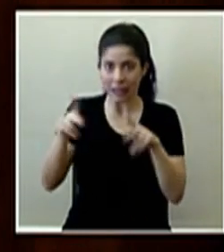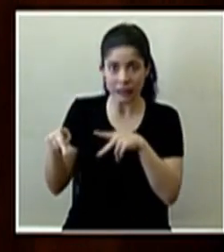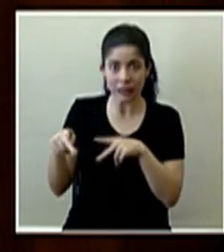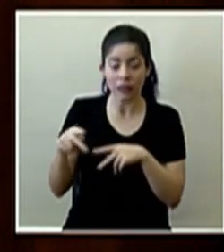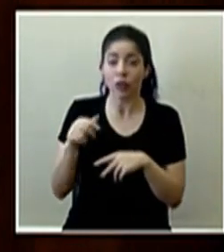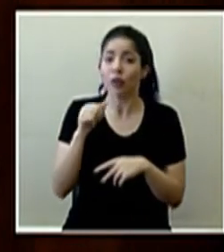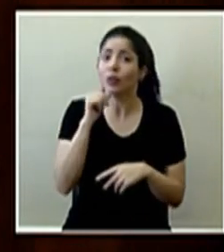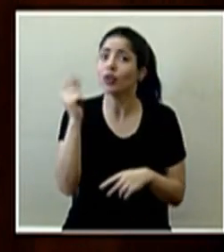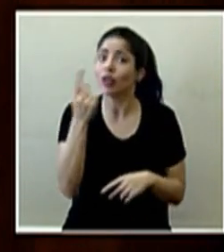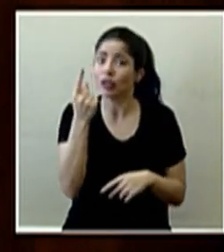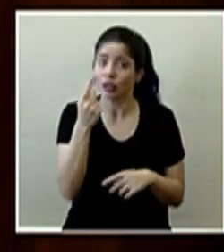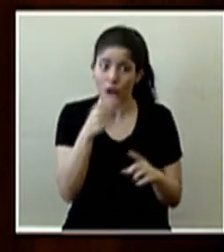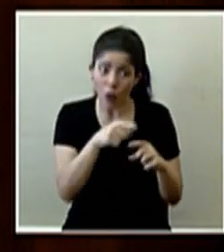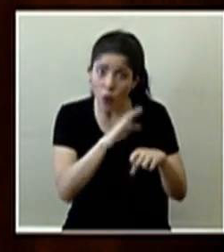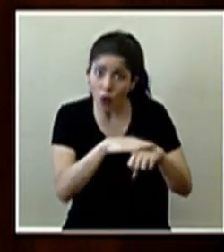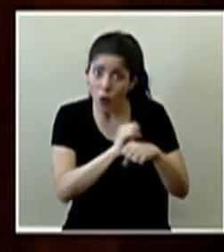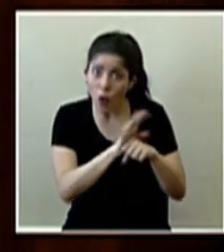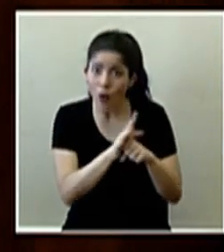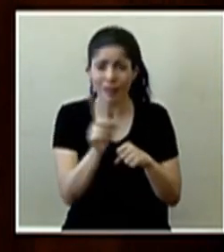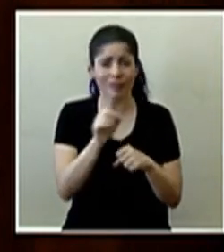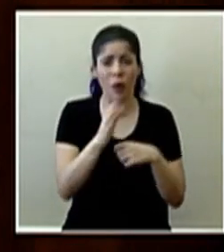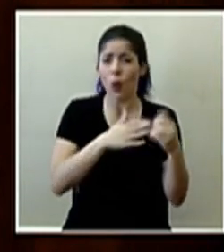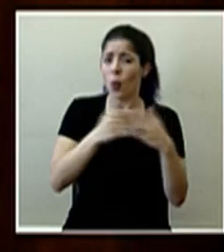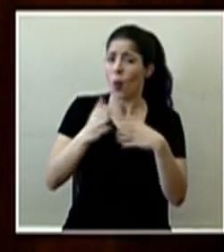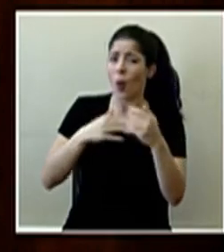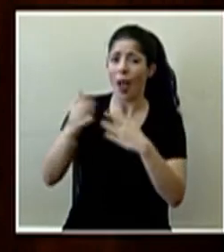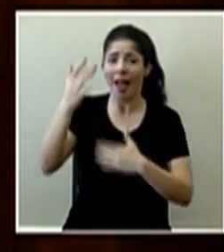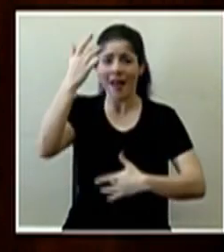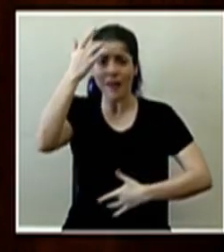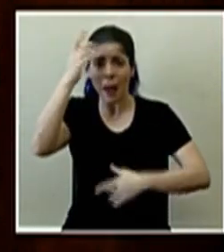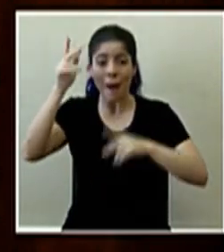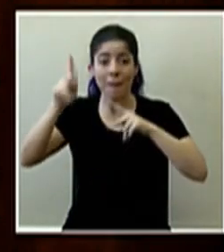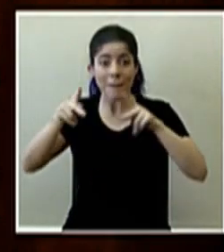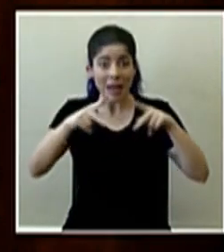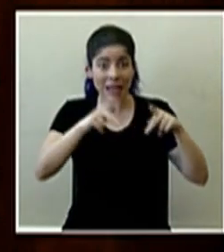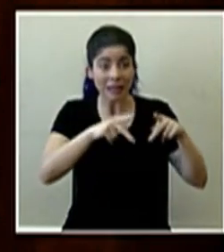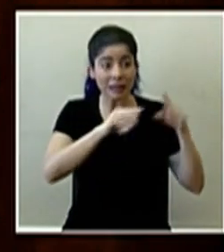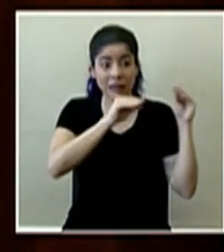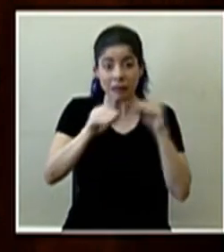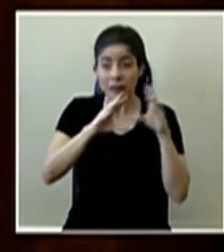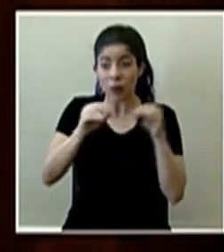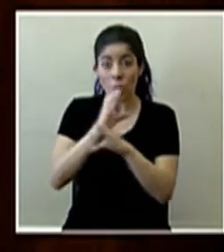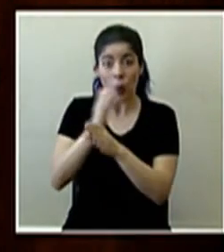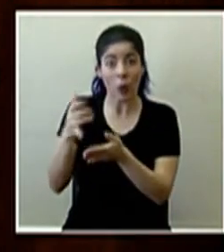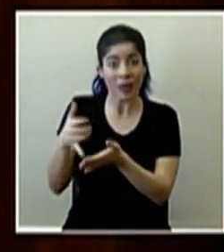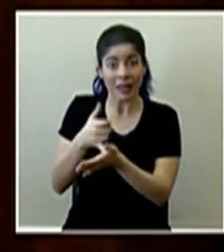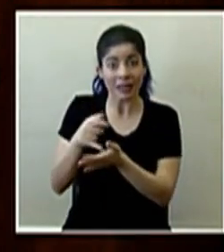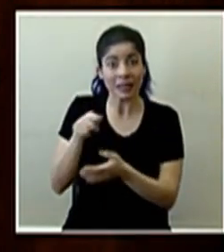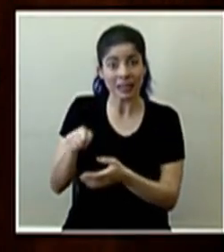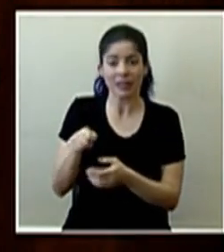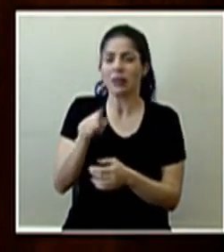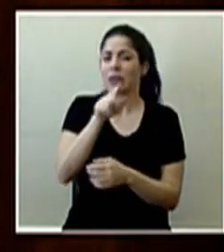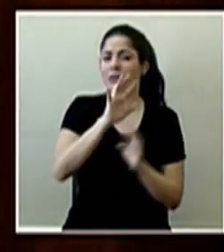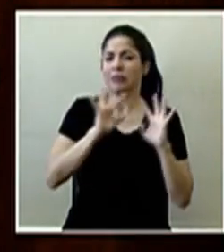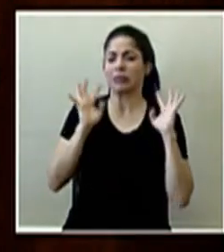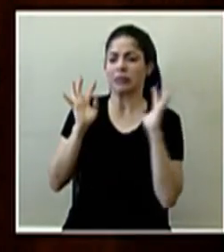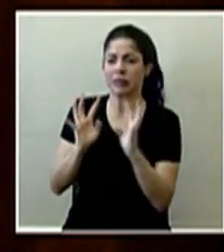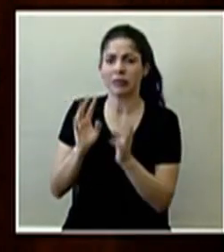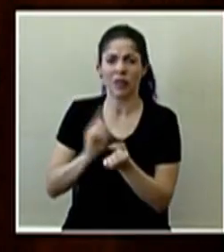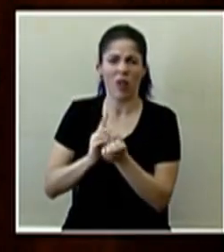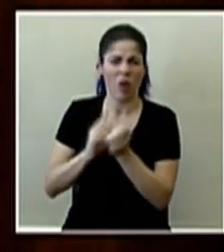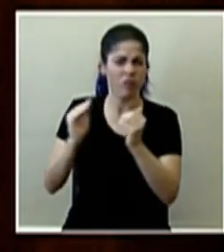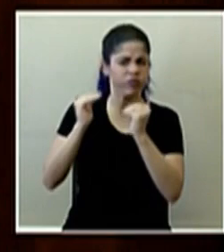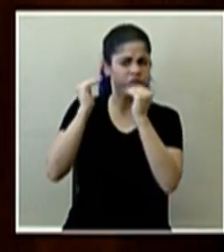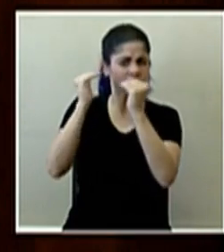de COVID-19, de todas las patologías de personas que terminan en las UCIs, en las unidades de cuidados intensivos.